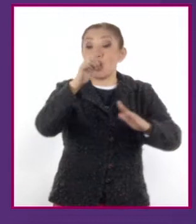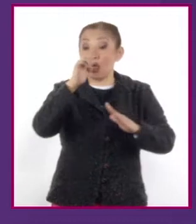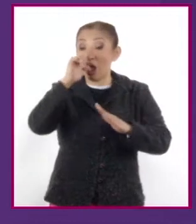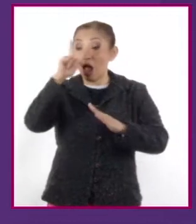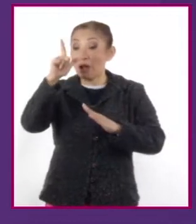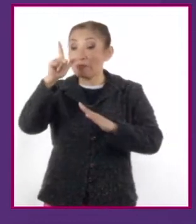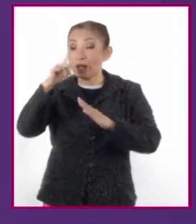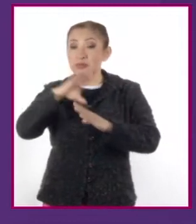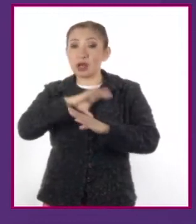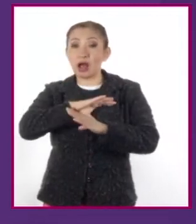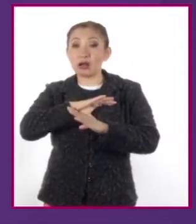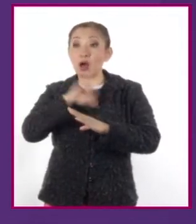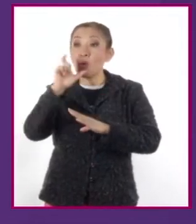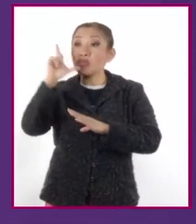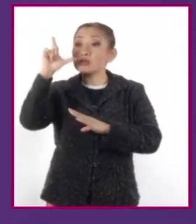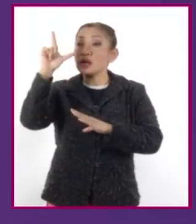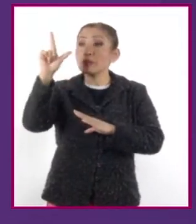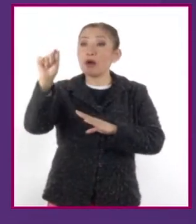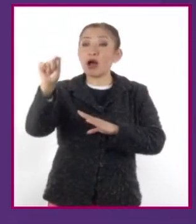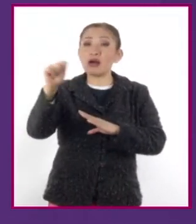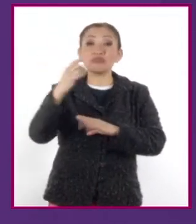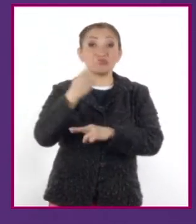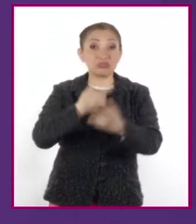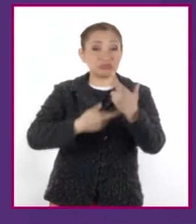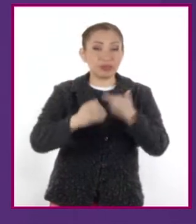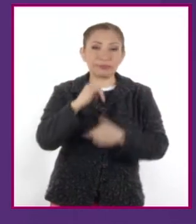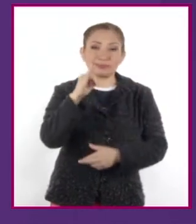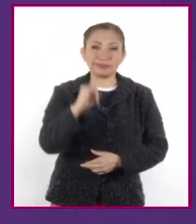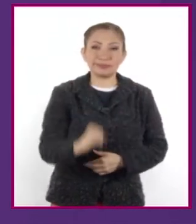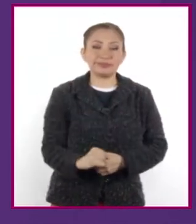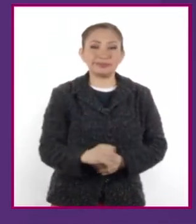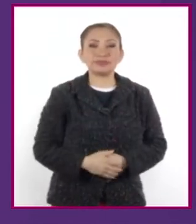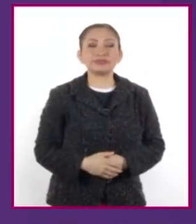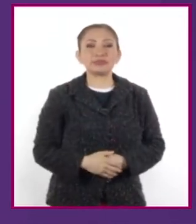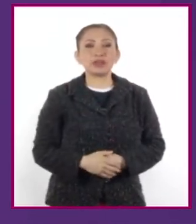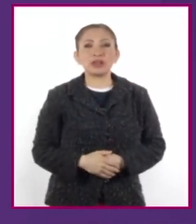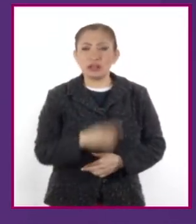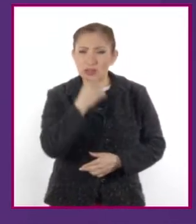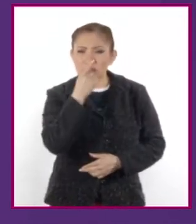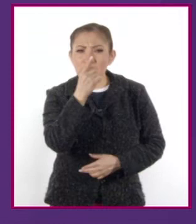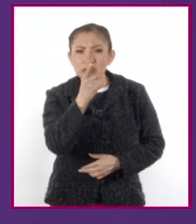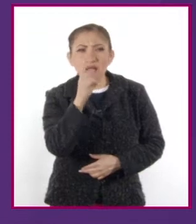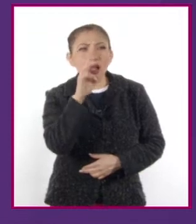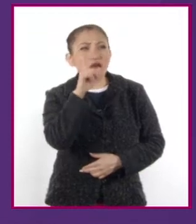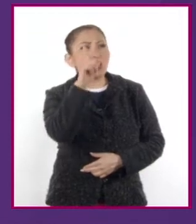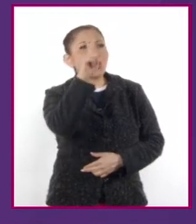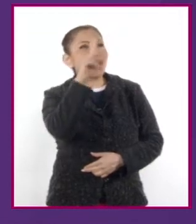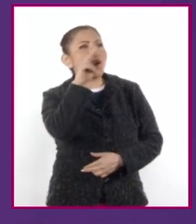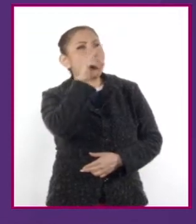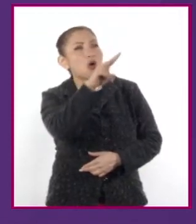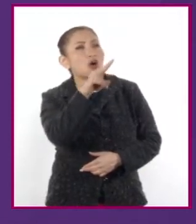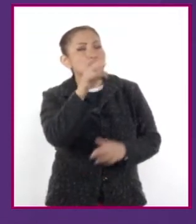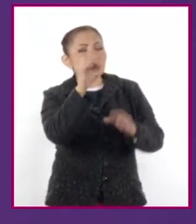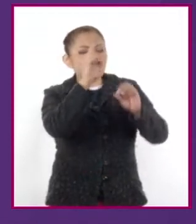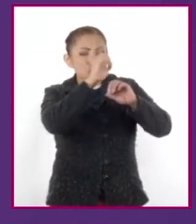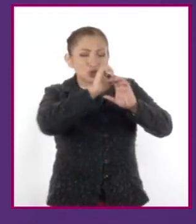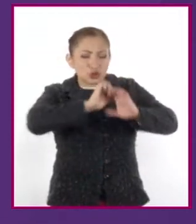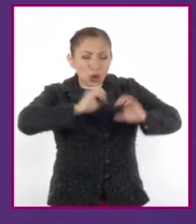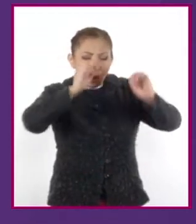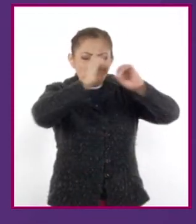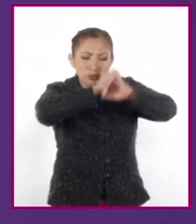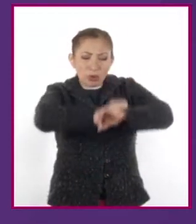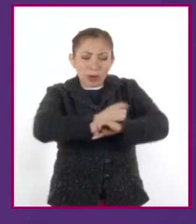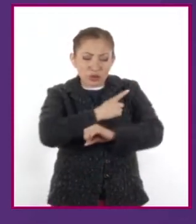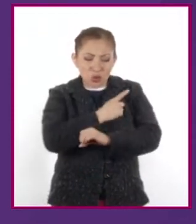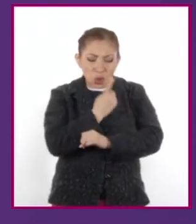se han querido, cuando se alejan, no vuelven más. ¿No te lo dice la luz que expira? Sombra es la ausencia,